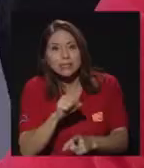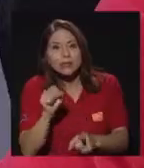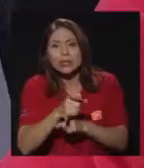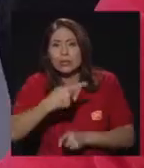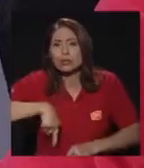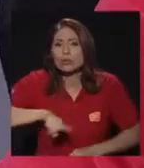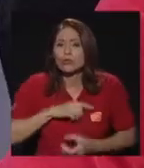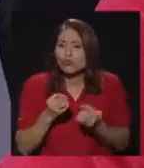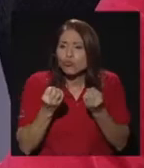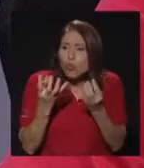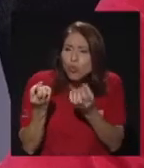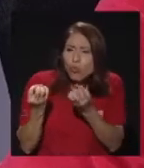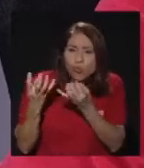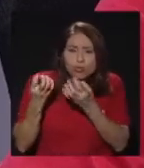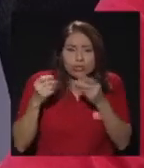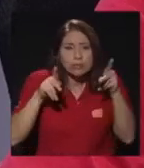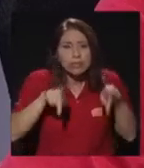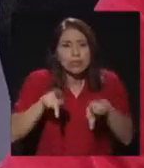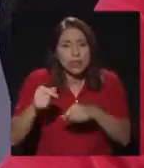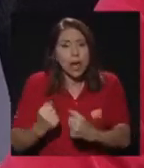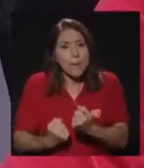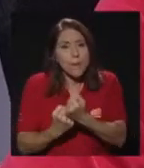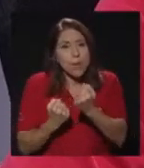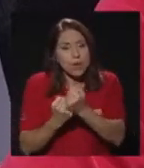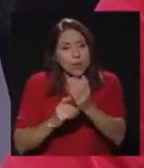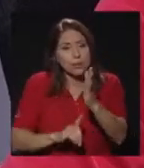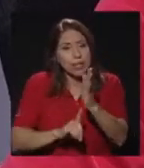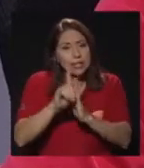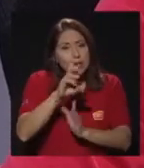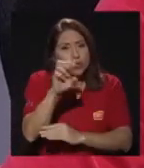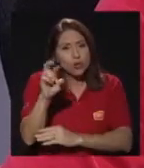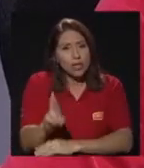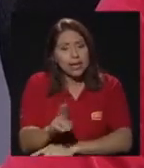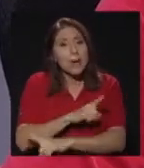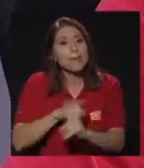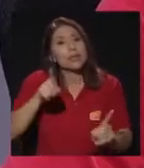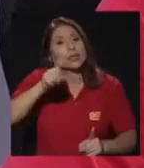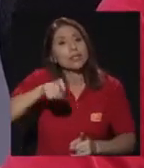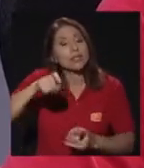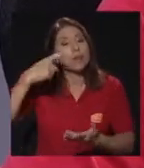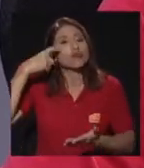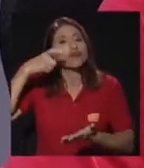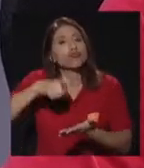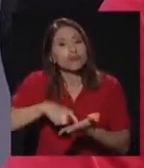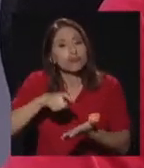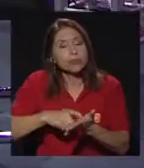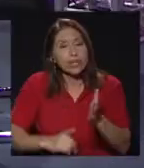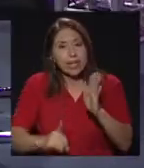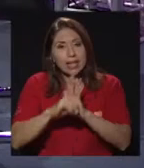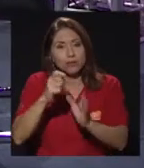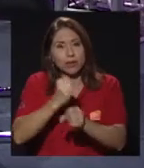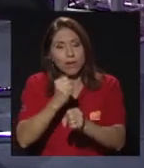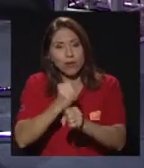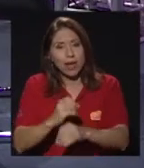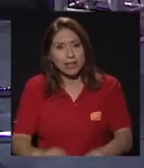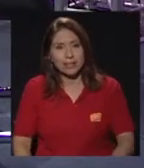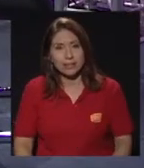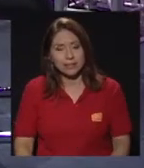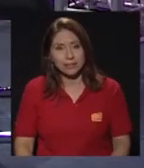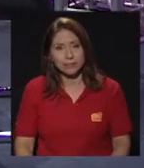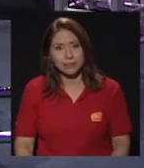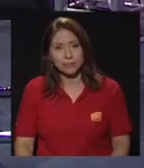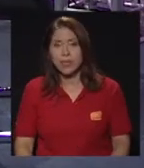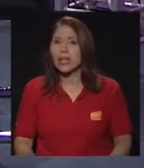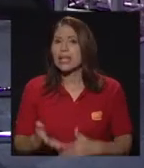apoyamos al desarrollo de Costa Rica, pero requerimos que se nos reconozcan derechos laborales. ¿Y cuáles, digamos,